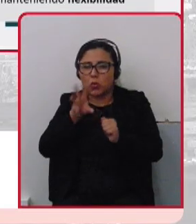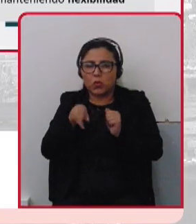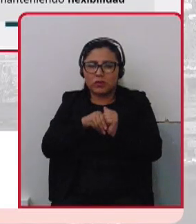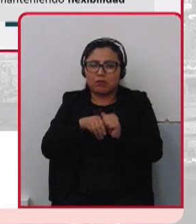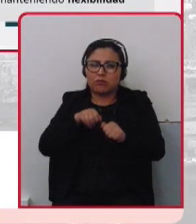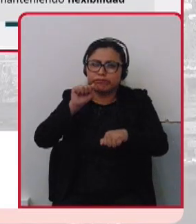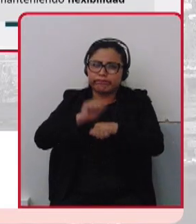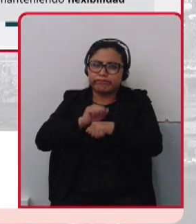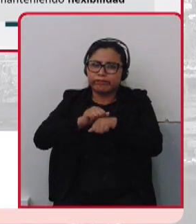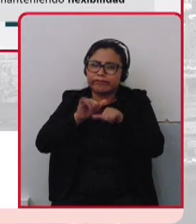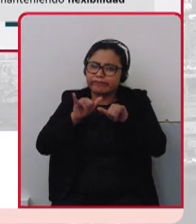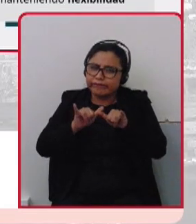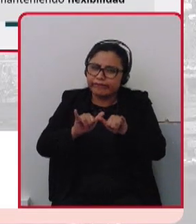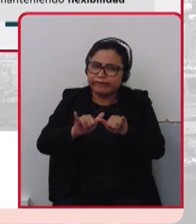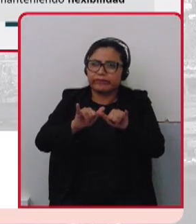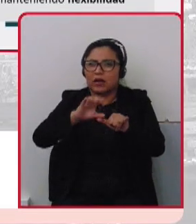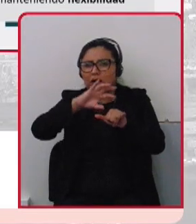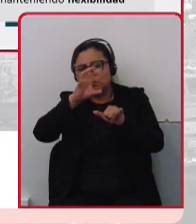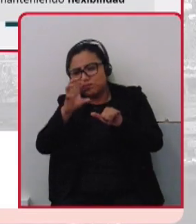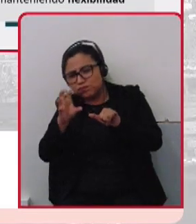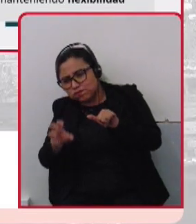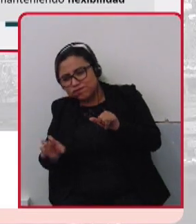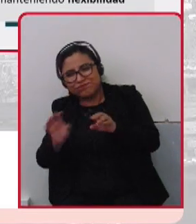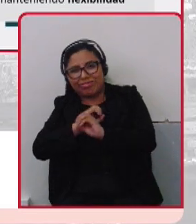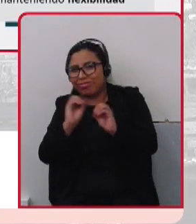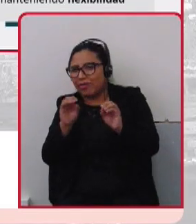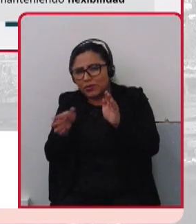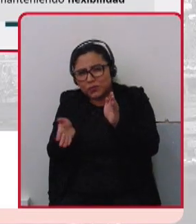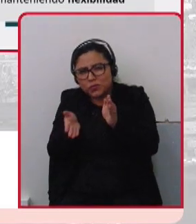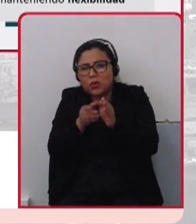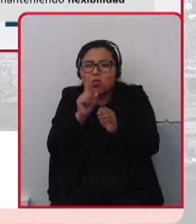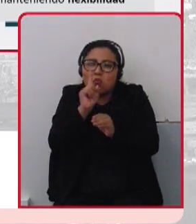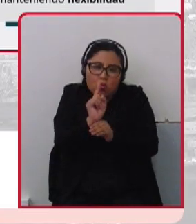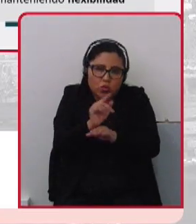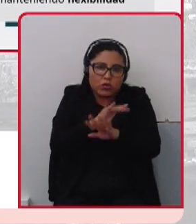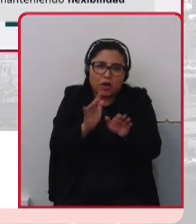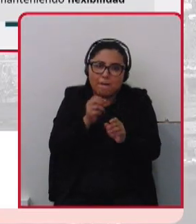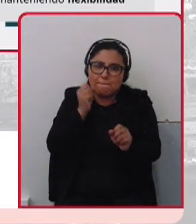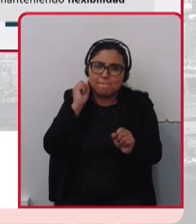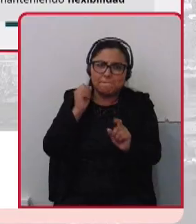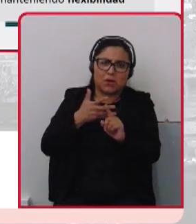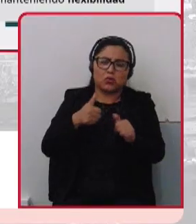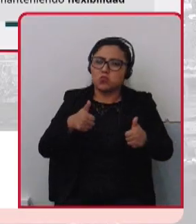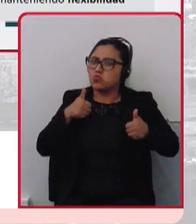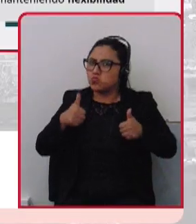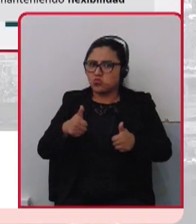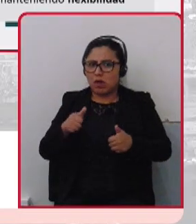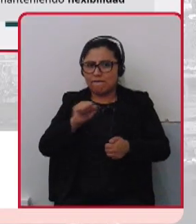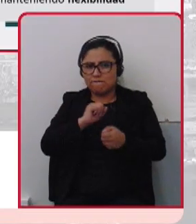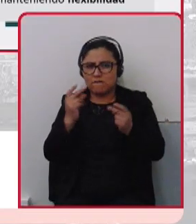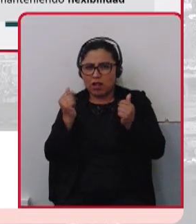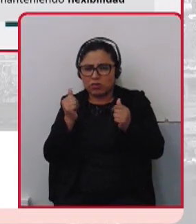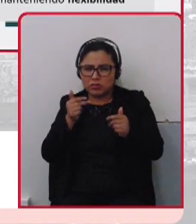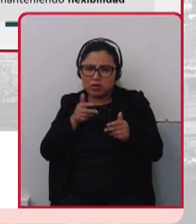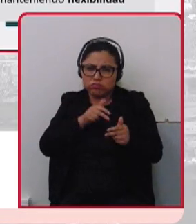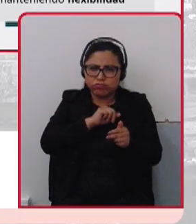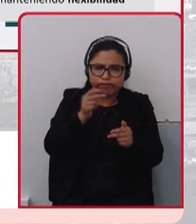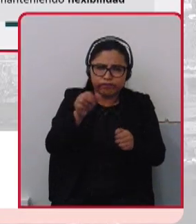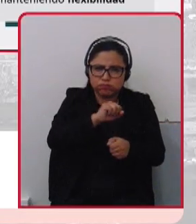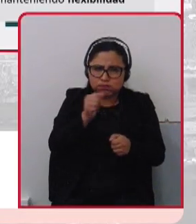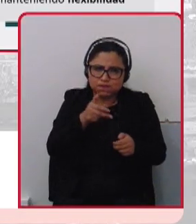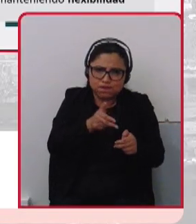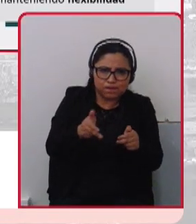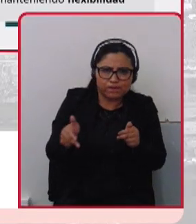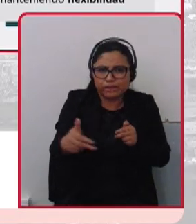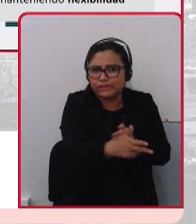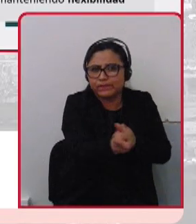resistencia a la rodadura, que hoy en día estamos como 3, 3.5, bajémoslo a 1, tengo un impacto tremendo en lo que es la velocidad de estos camiones. Por lo